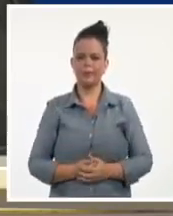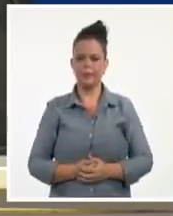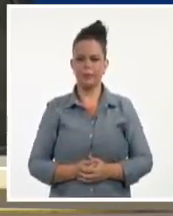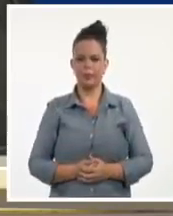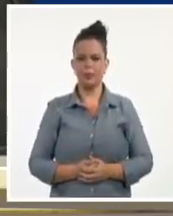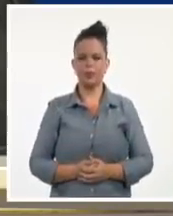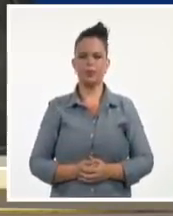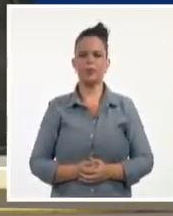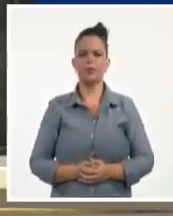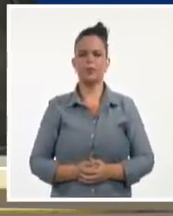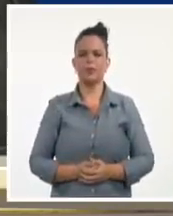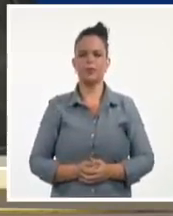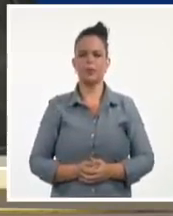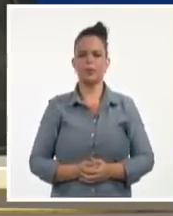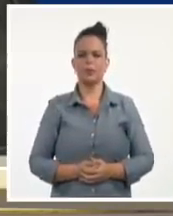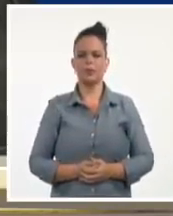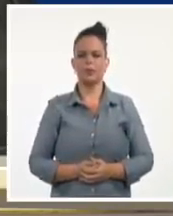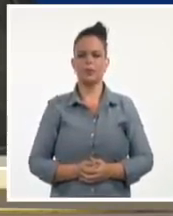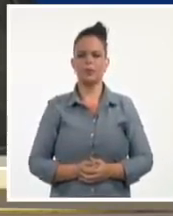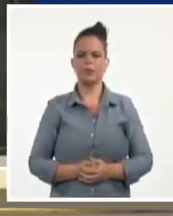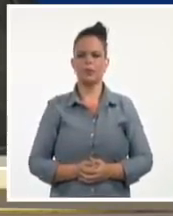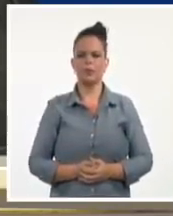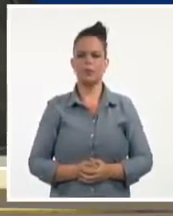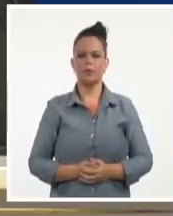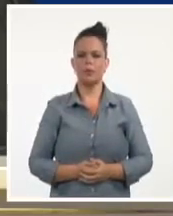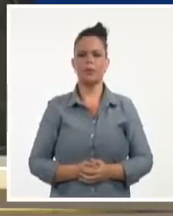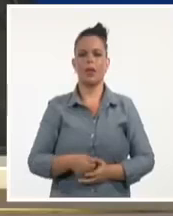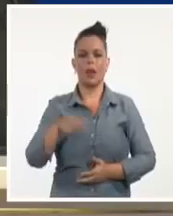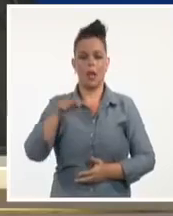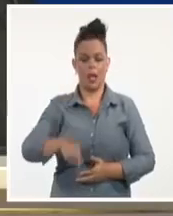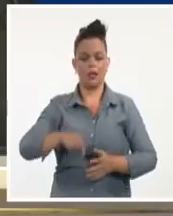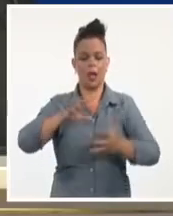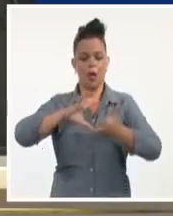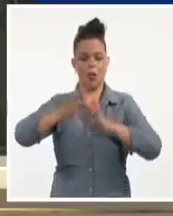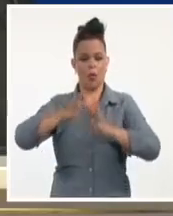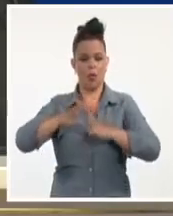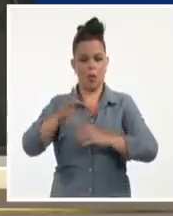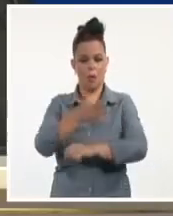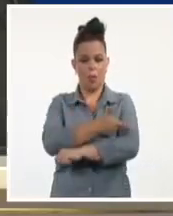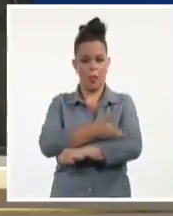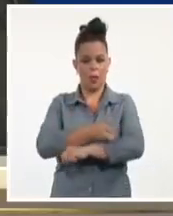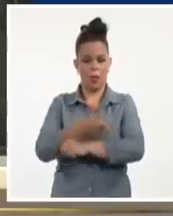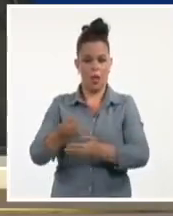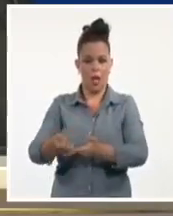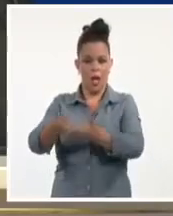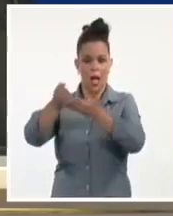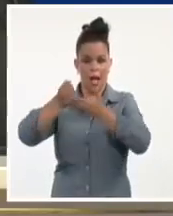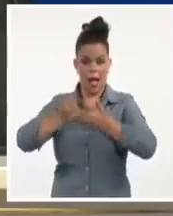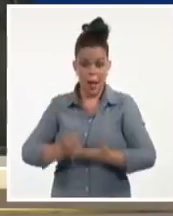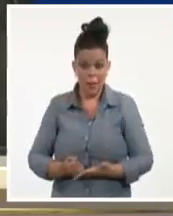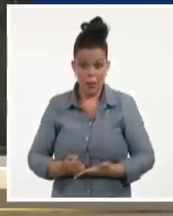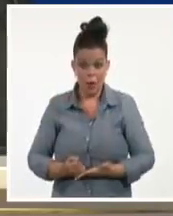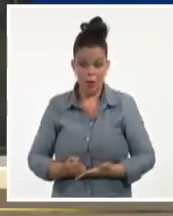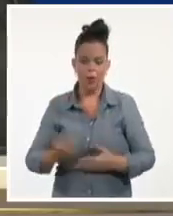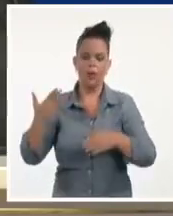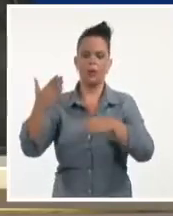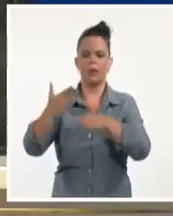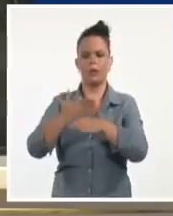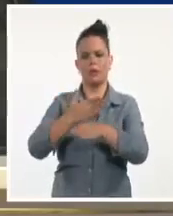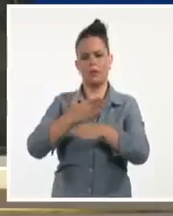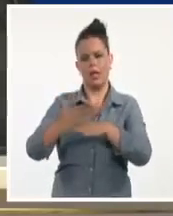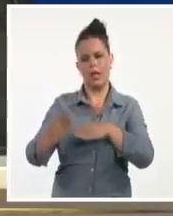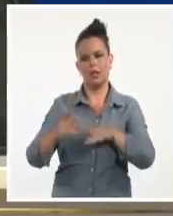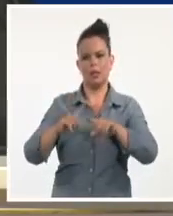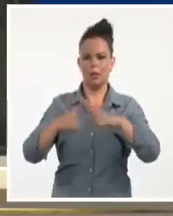lo que algunos de manera intencionada y manipulada aducen con necesidad a la implementación de